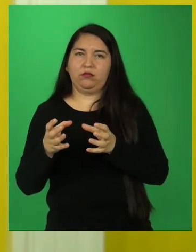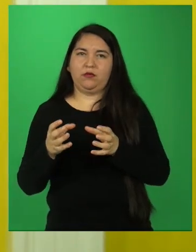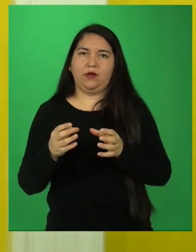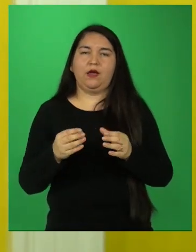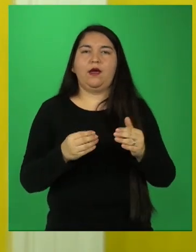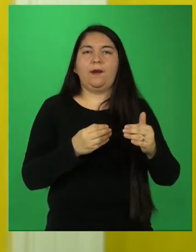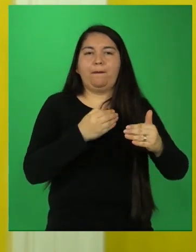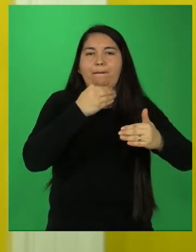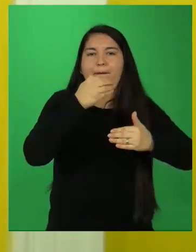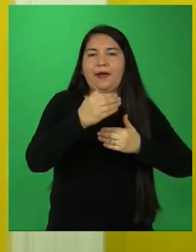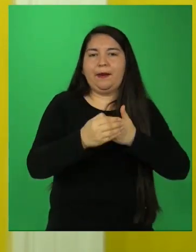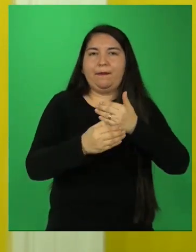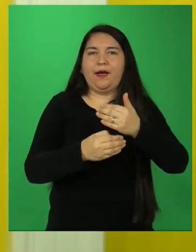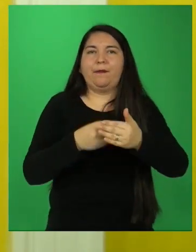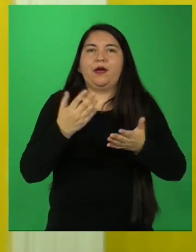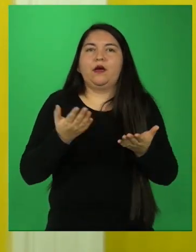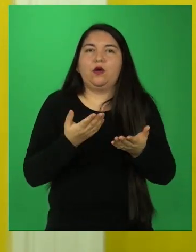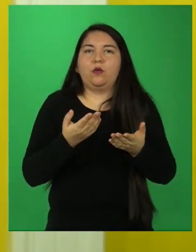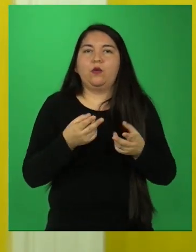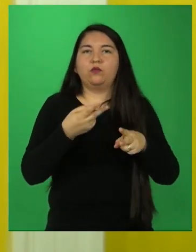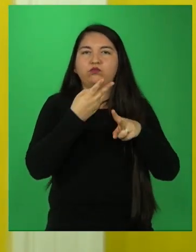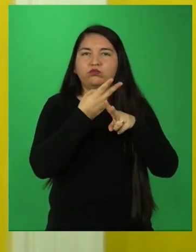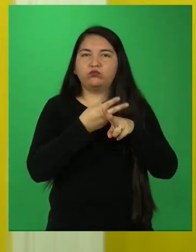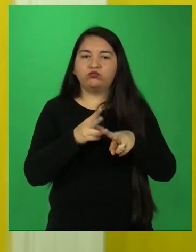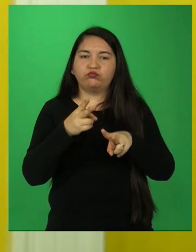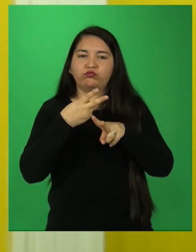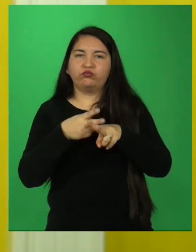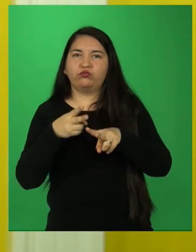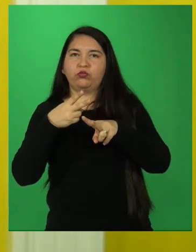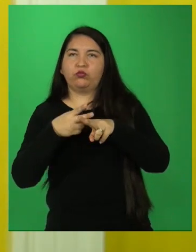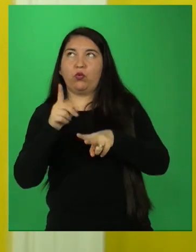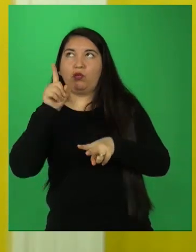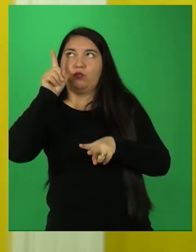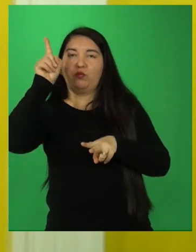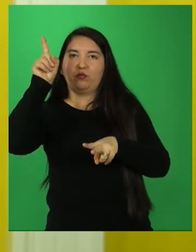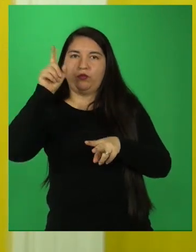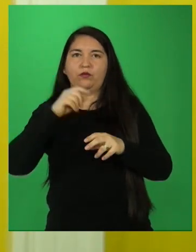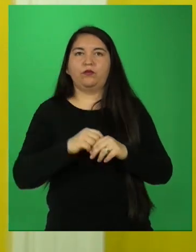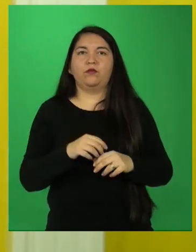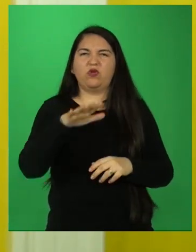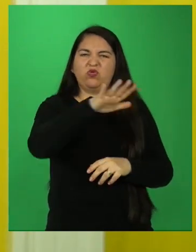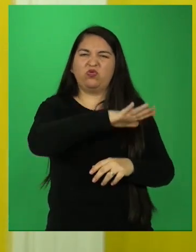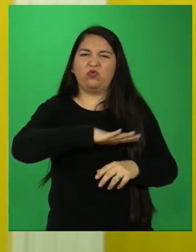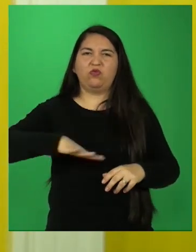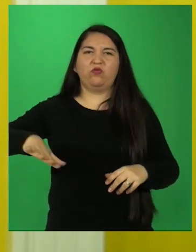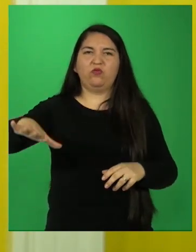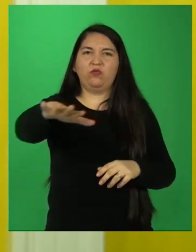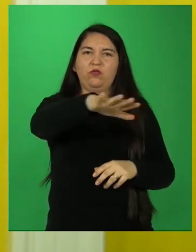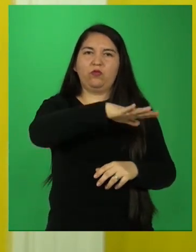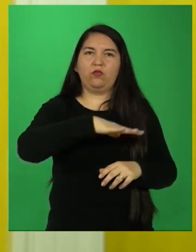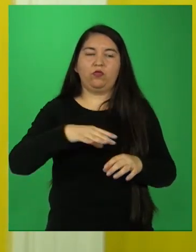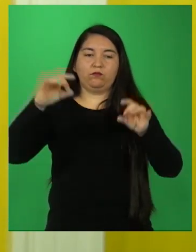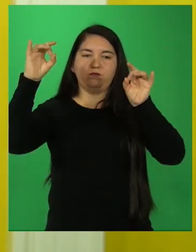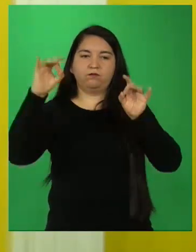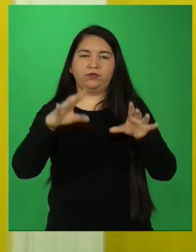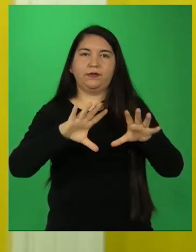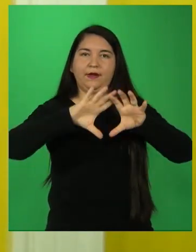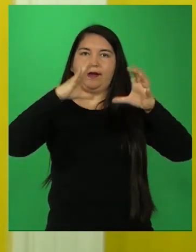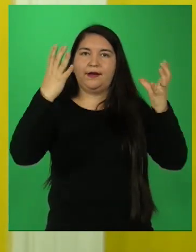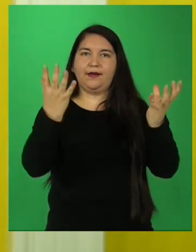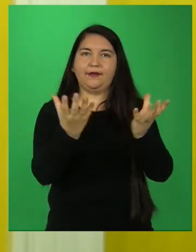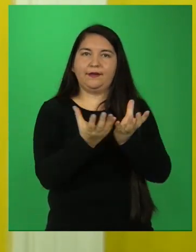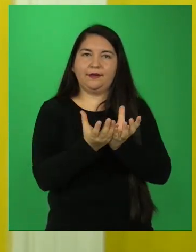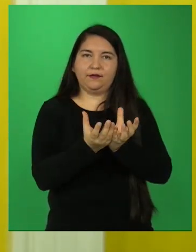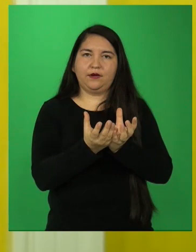uno aquí en el mundo debido a este poder o a este ser superior que lo envió a la Tierra. Eso se